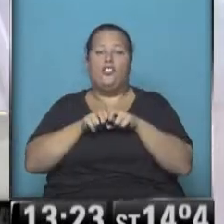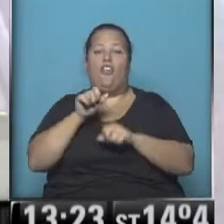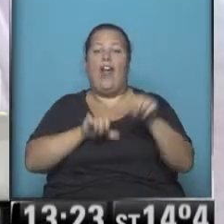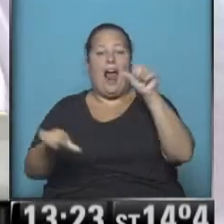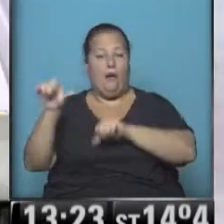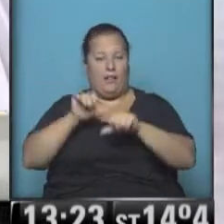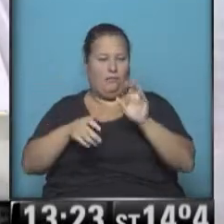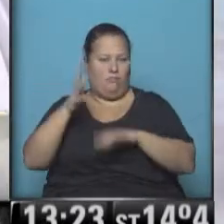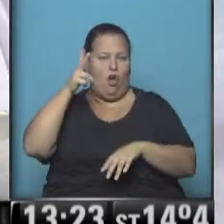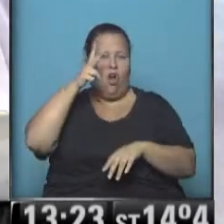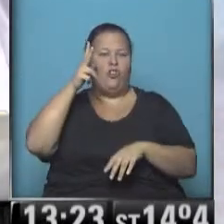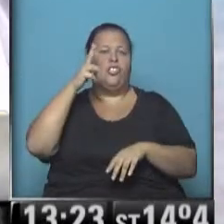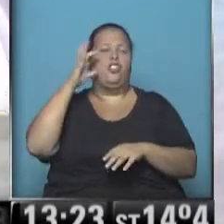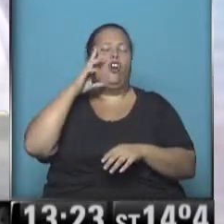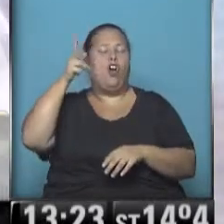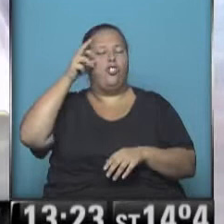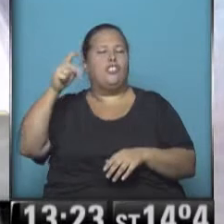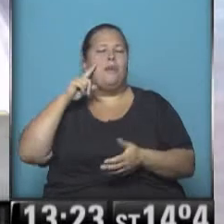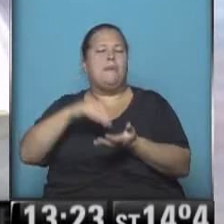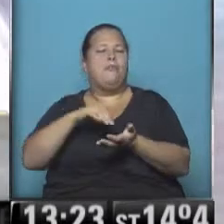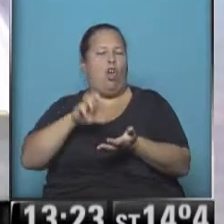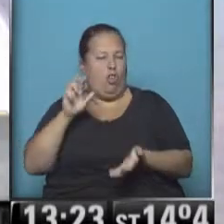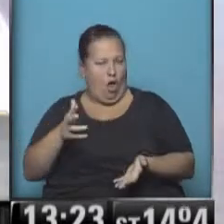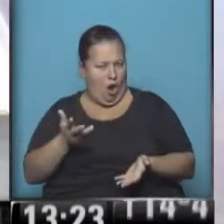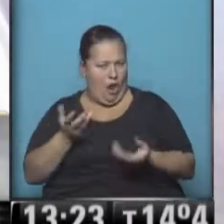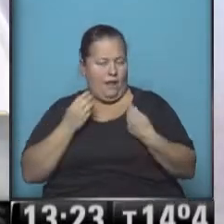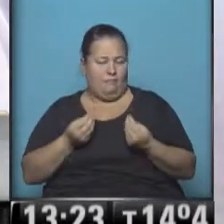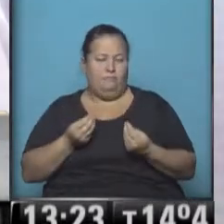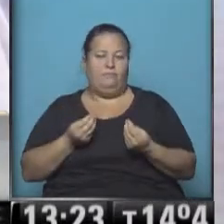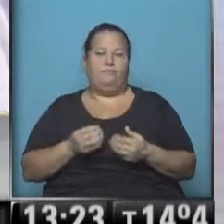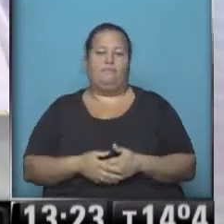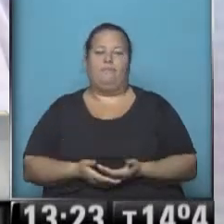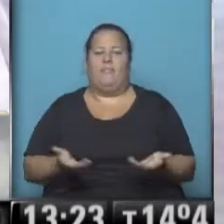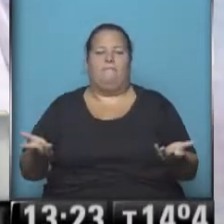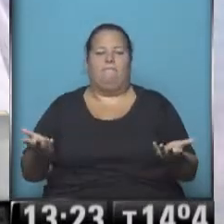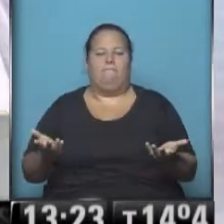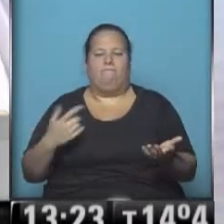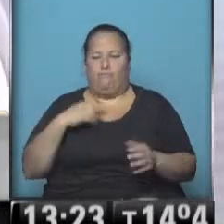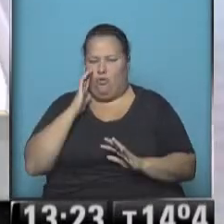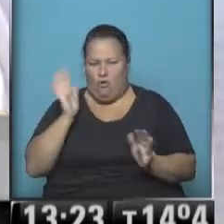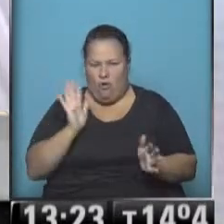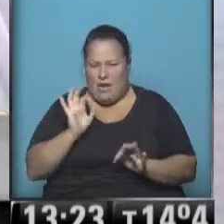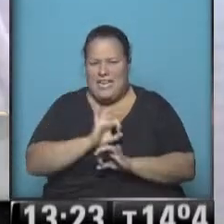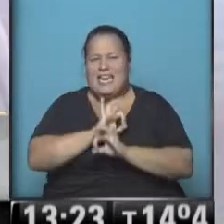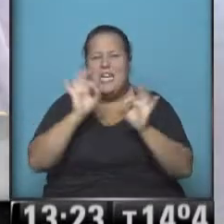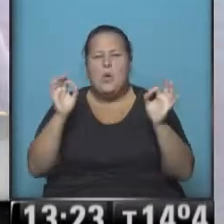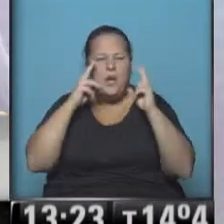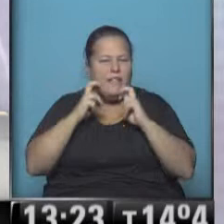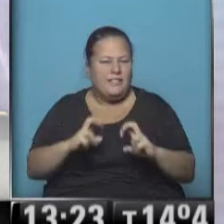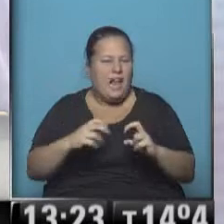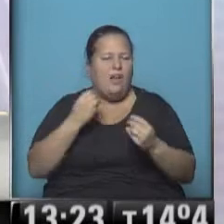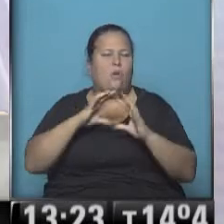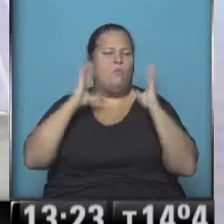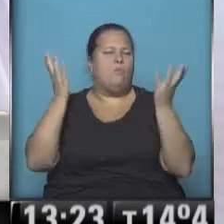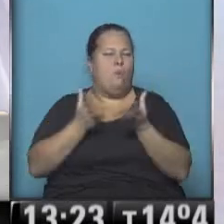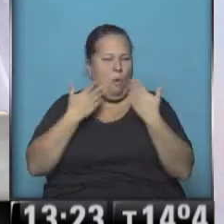sería de 800 mil millones de dólares digo no conocemos ninguna investigación y desarrollo en el